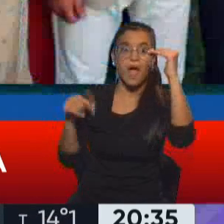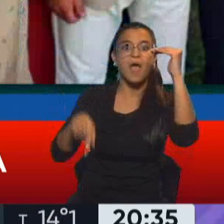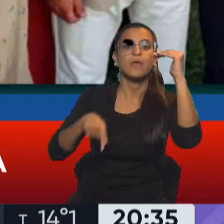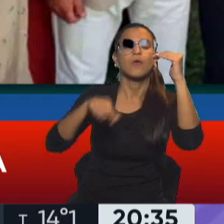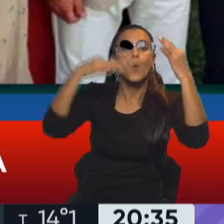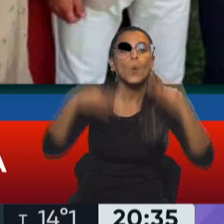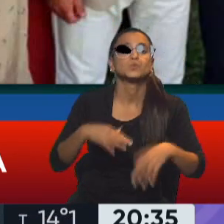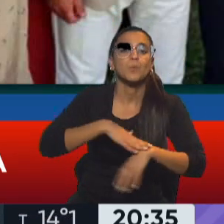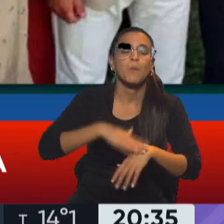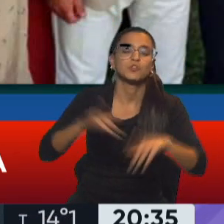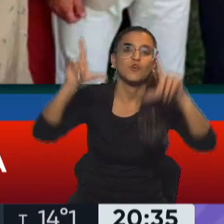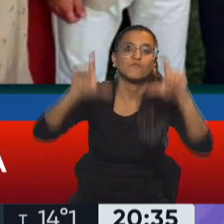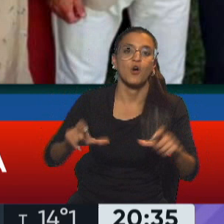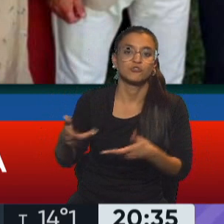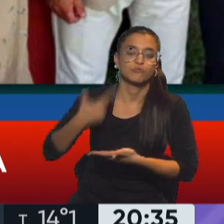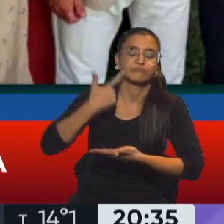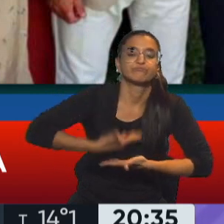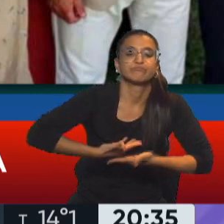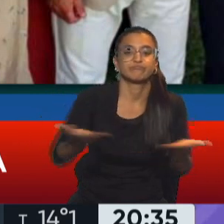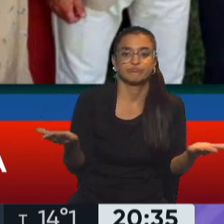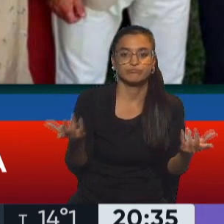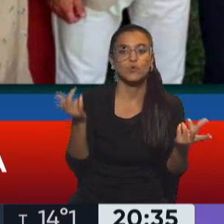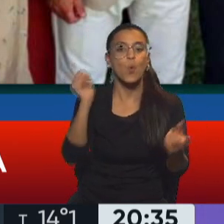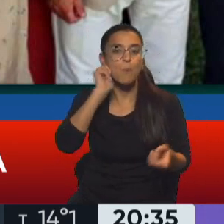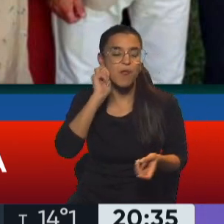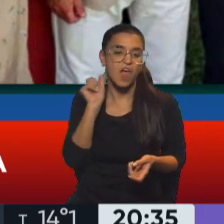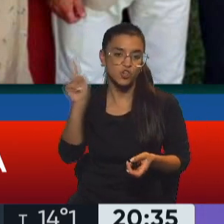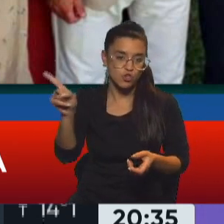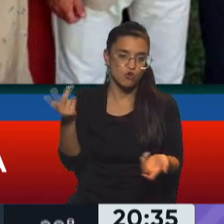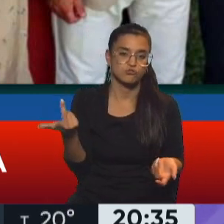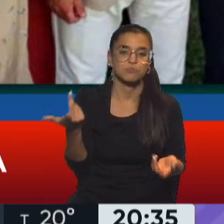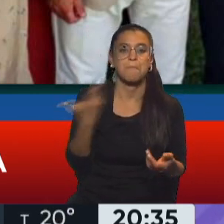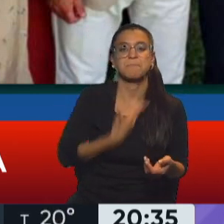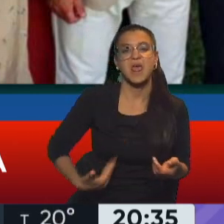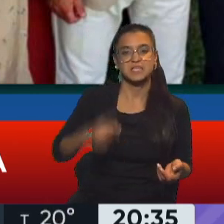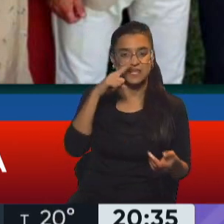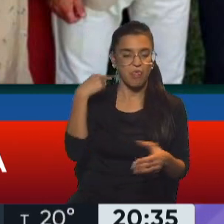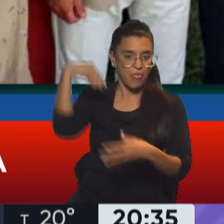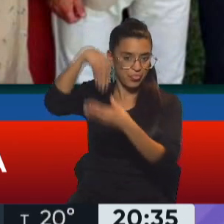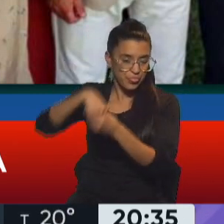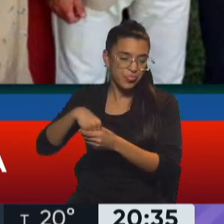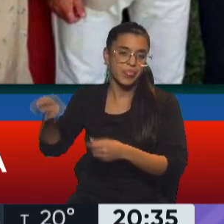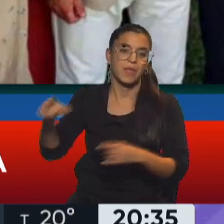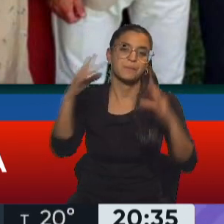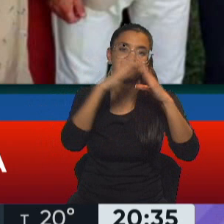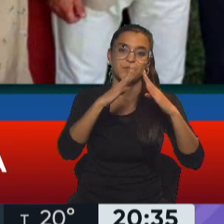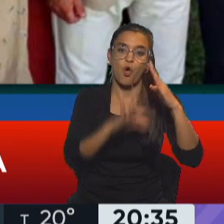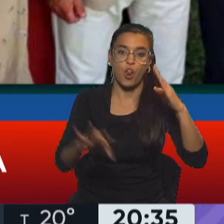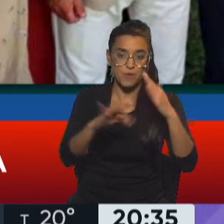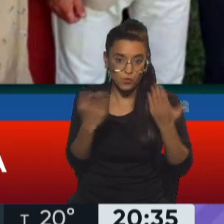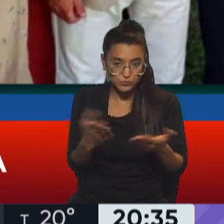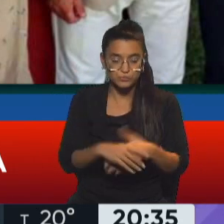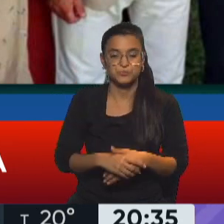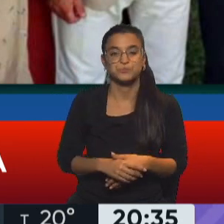foto del cumpleaños en el que estuvo el presidente de la Nación en la Quinta Olivos,